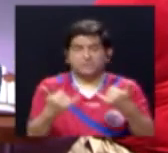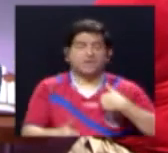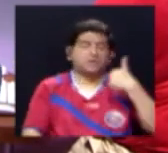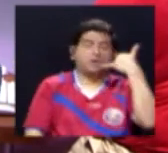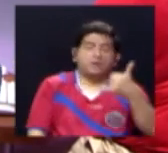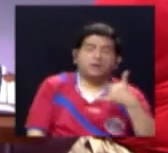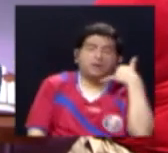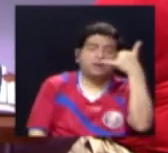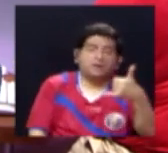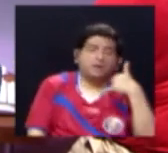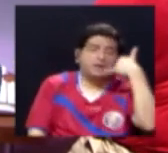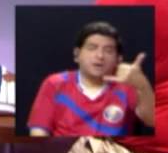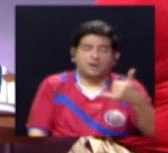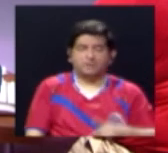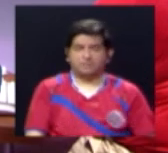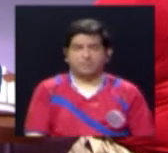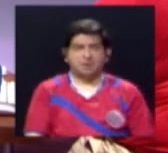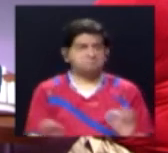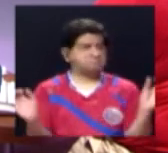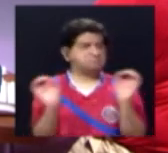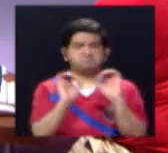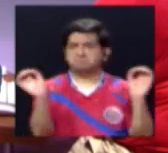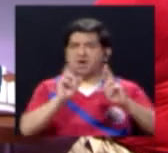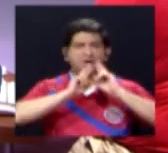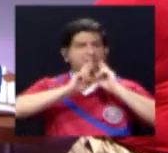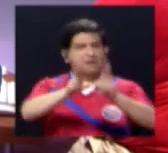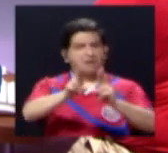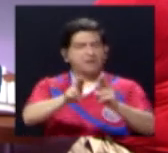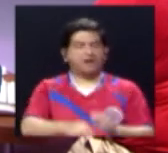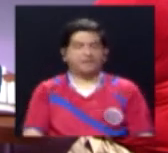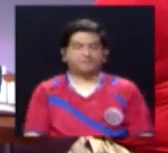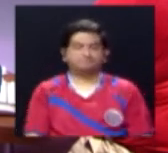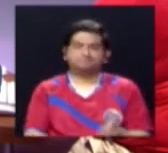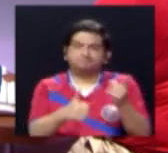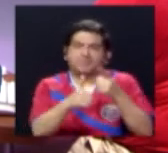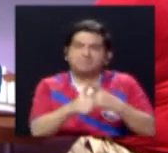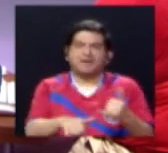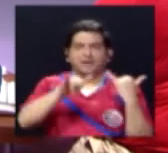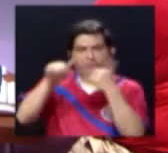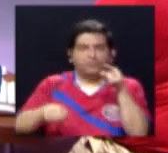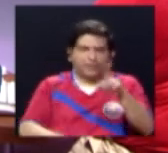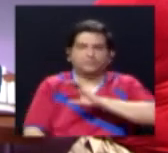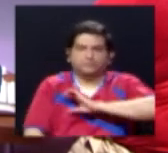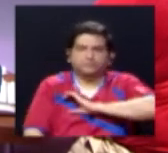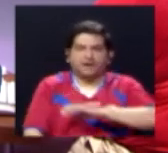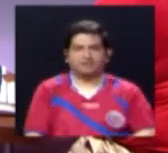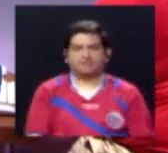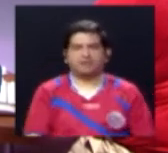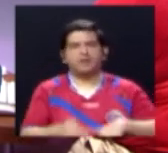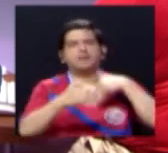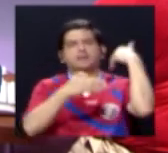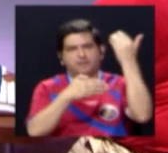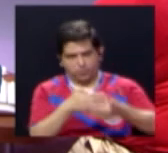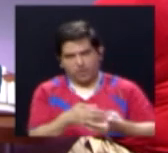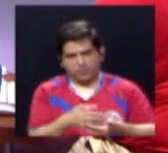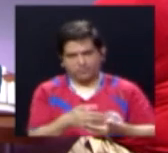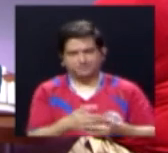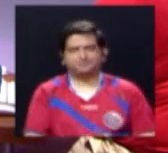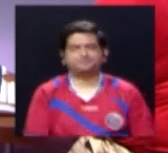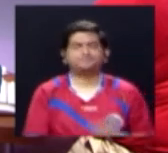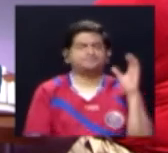llame no no hizo respuesta vamos a tener primero que denunciarla luego vamos a